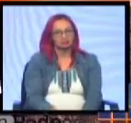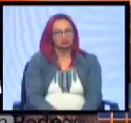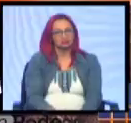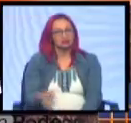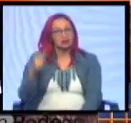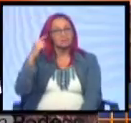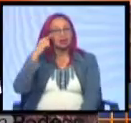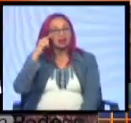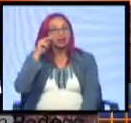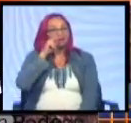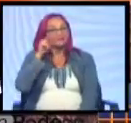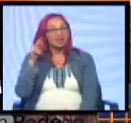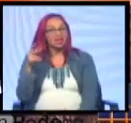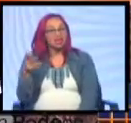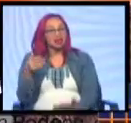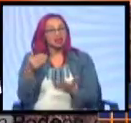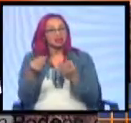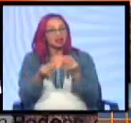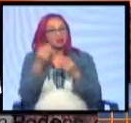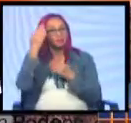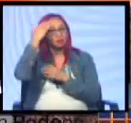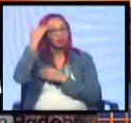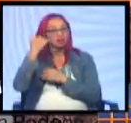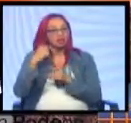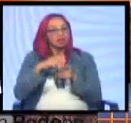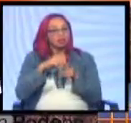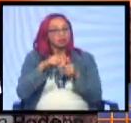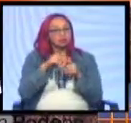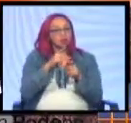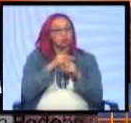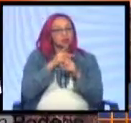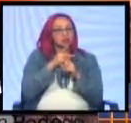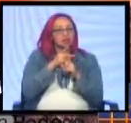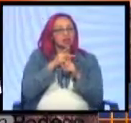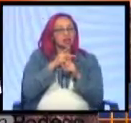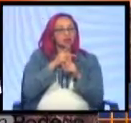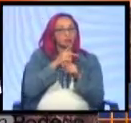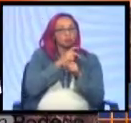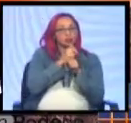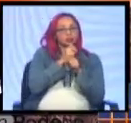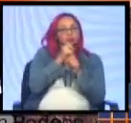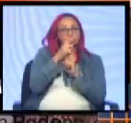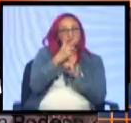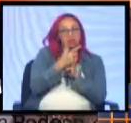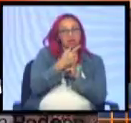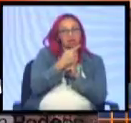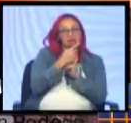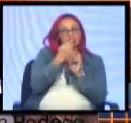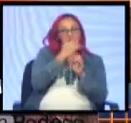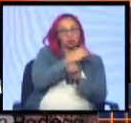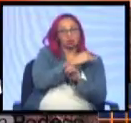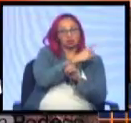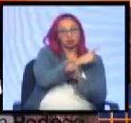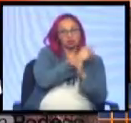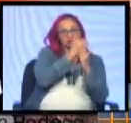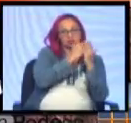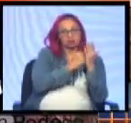Para asesorar, porque yo estoy en la junta directiva antes que me recibió.